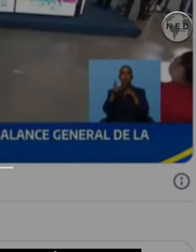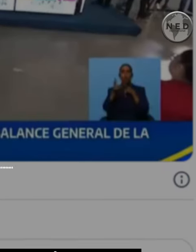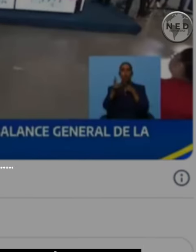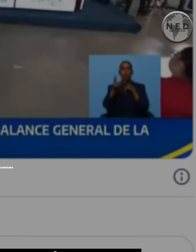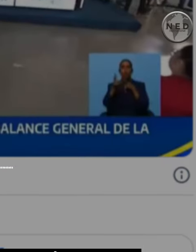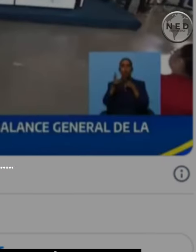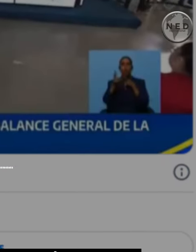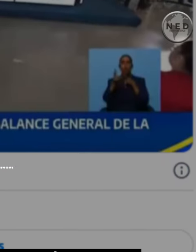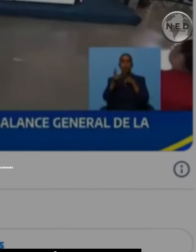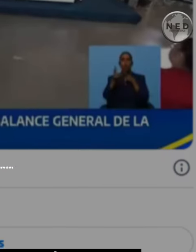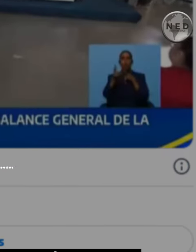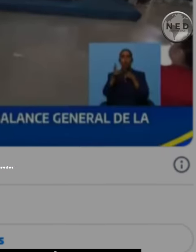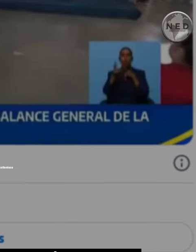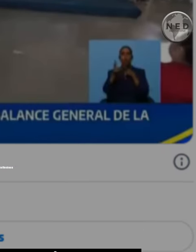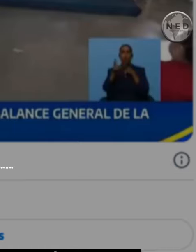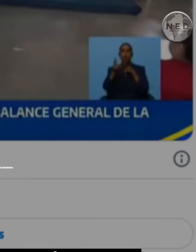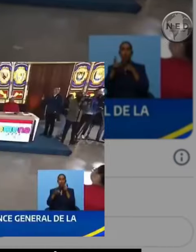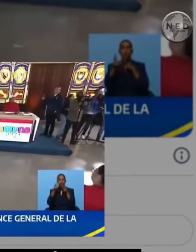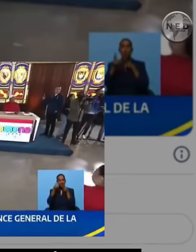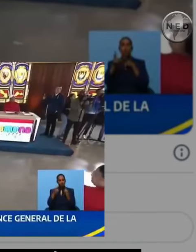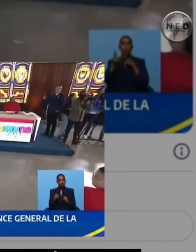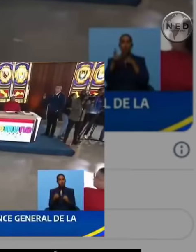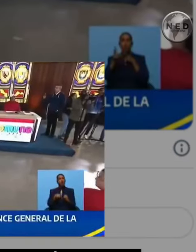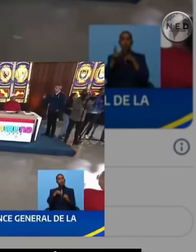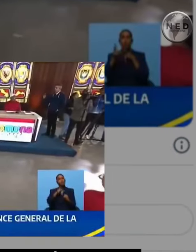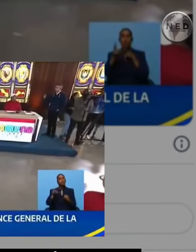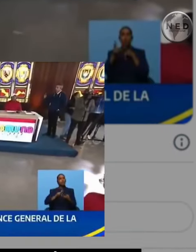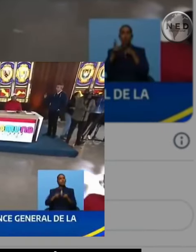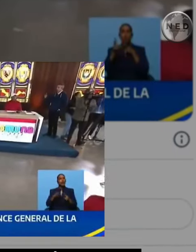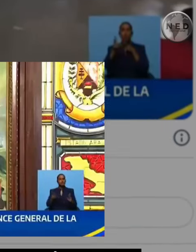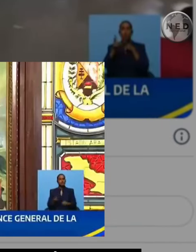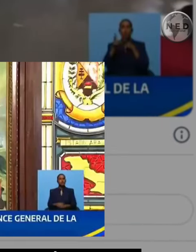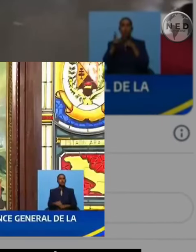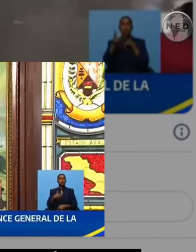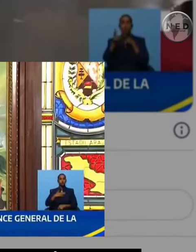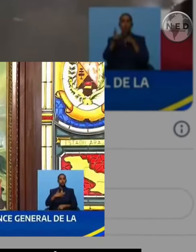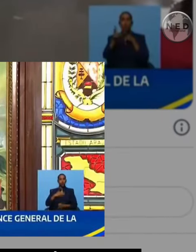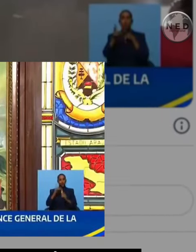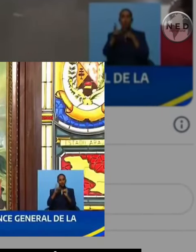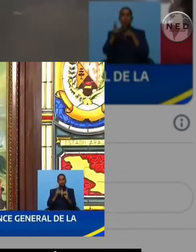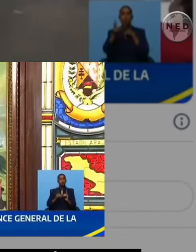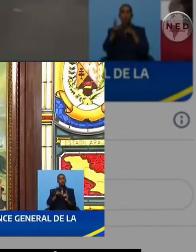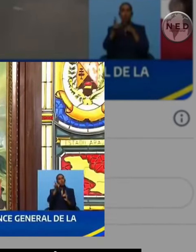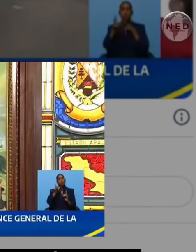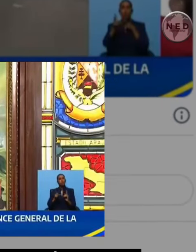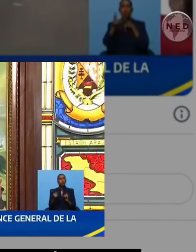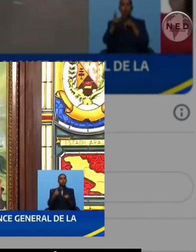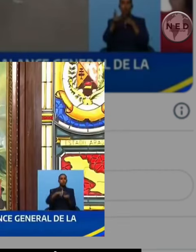titubeos desconocieron la supuesta reelección de Maduro. Pan y paz, he decidido incorporar al